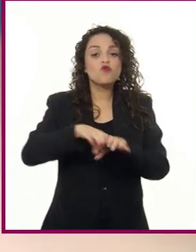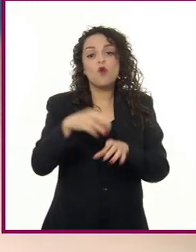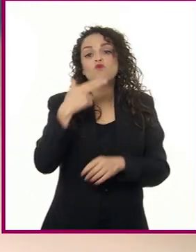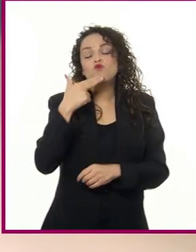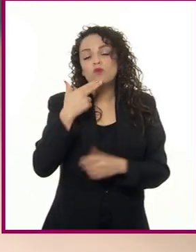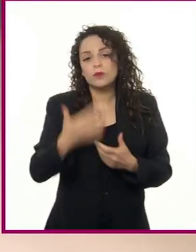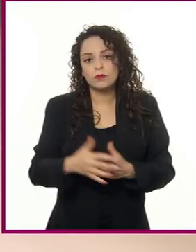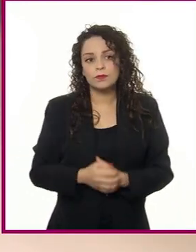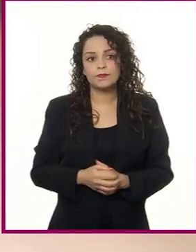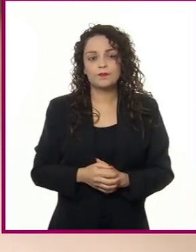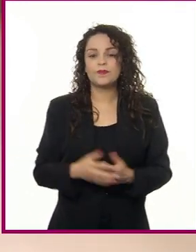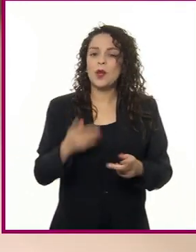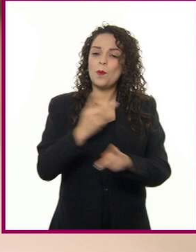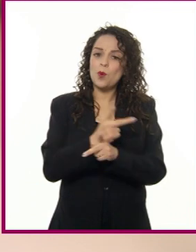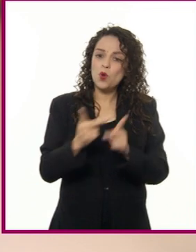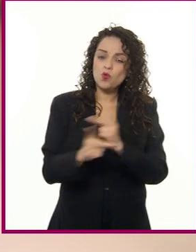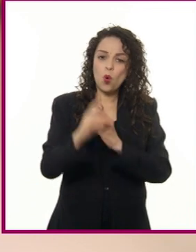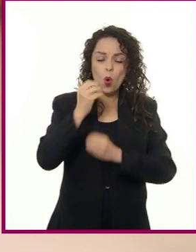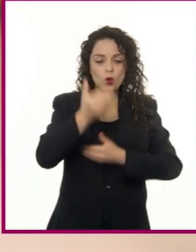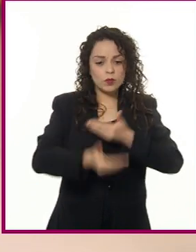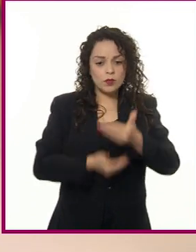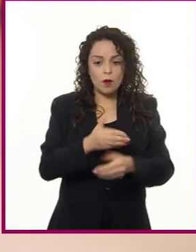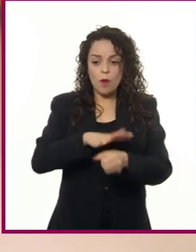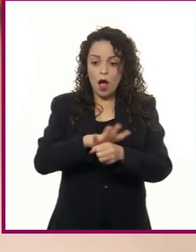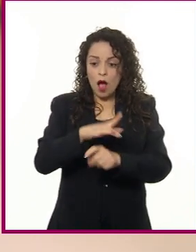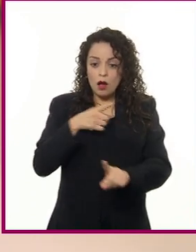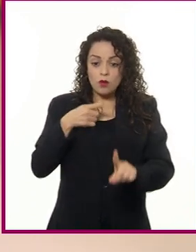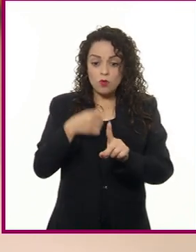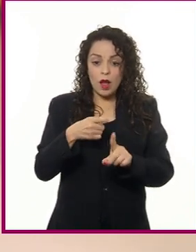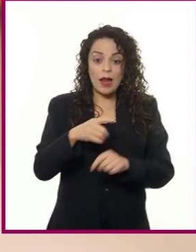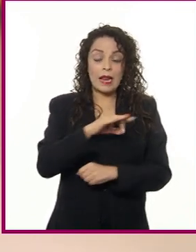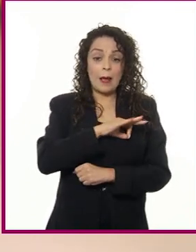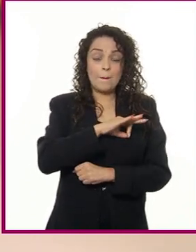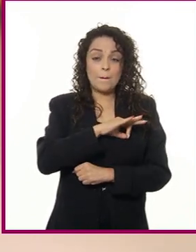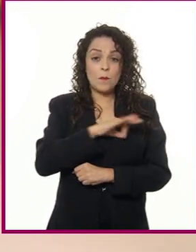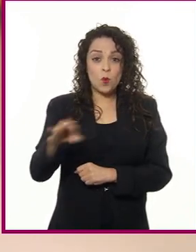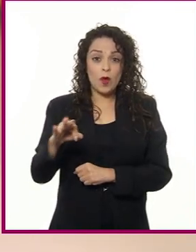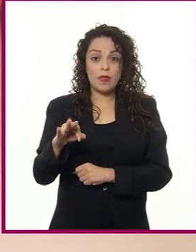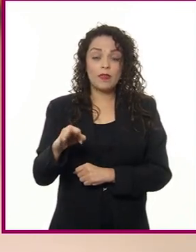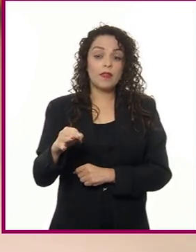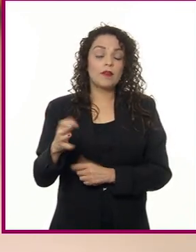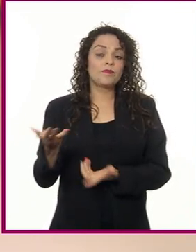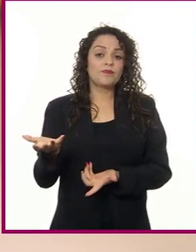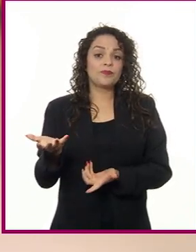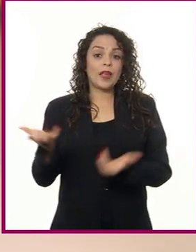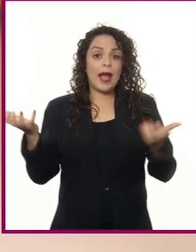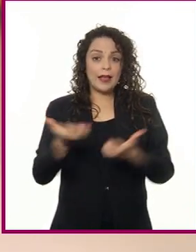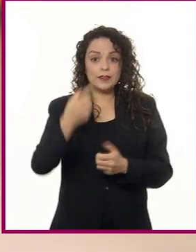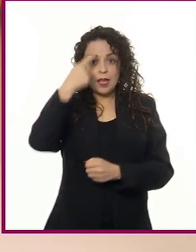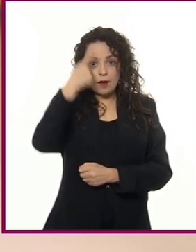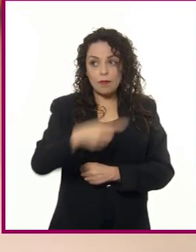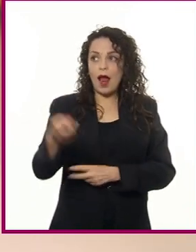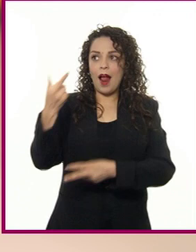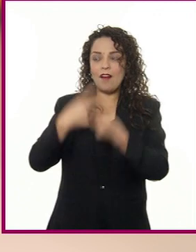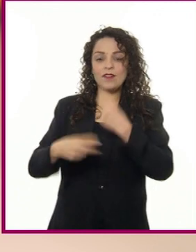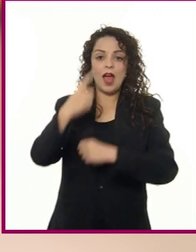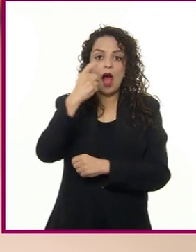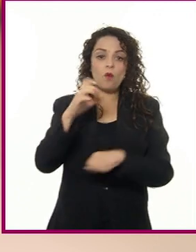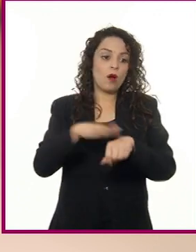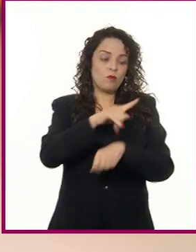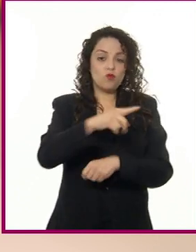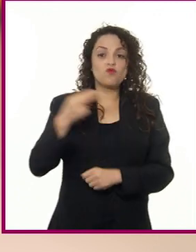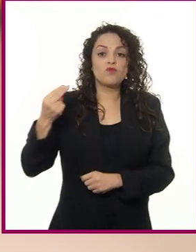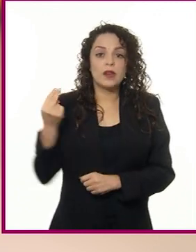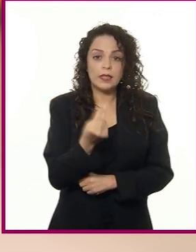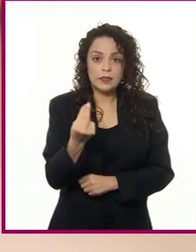¿Qué producto o servicio pueden generar para lograr tener el agua que requieren, considerando que este